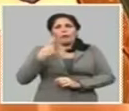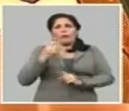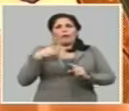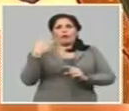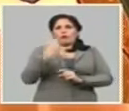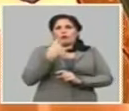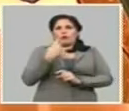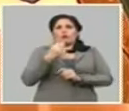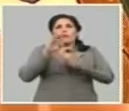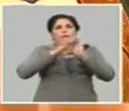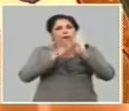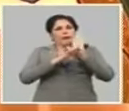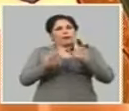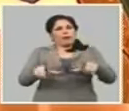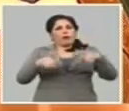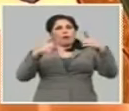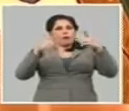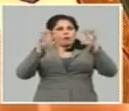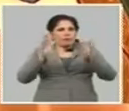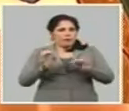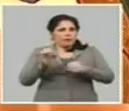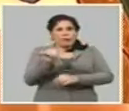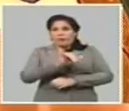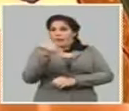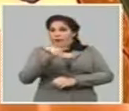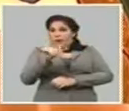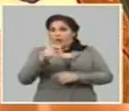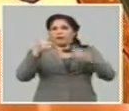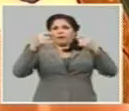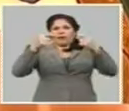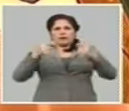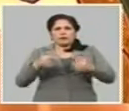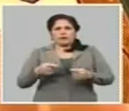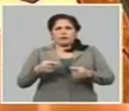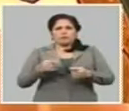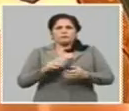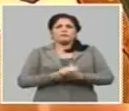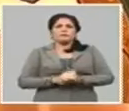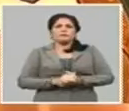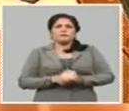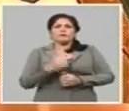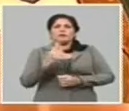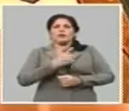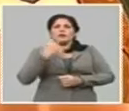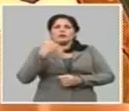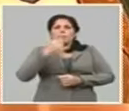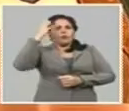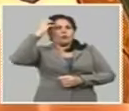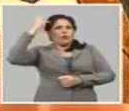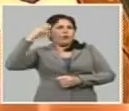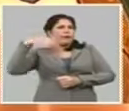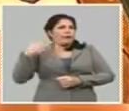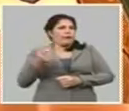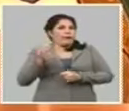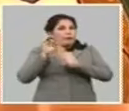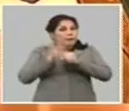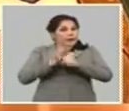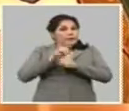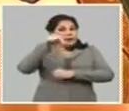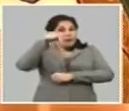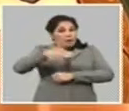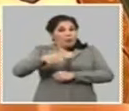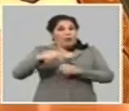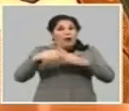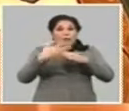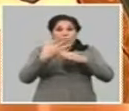todas las medidas tomadas y también estaba pues la decisión de nuestro gobierno de a partir de esta